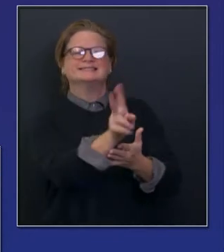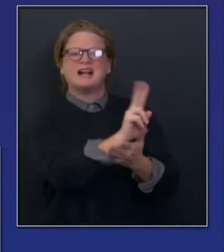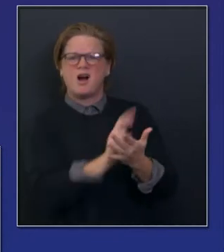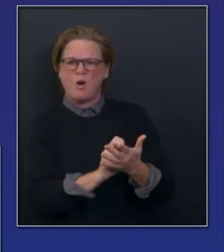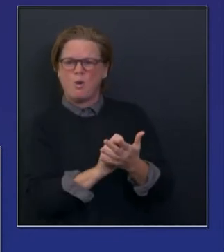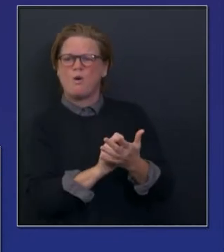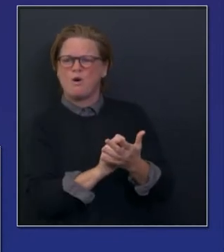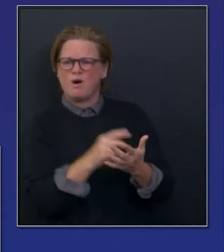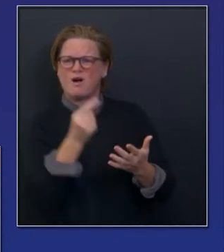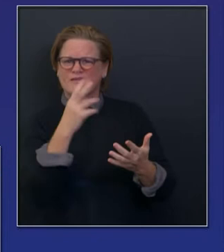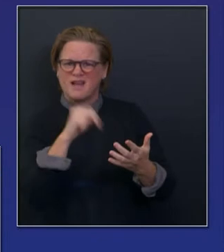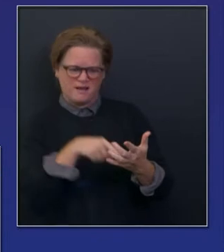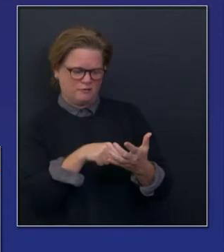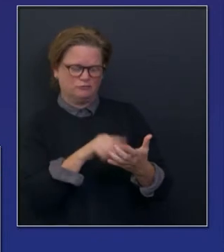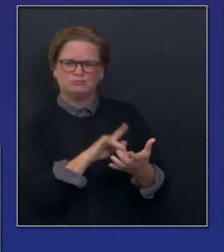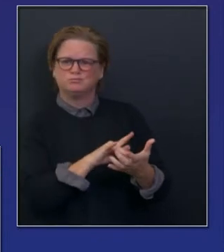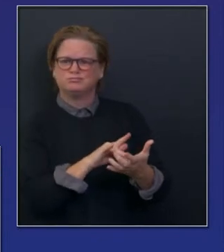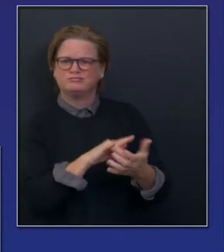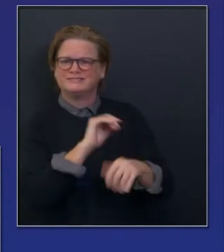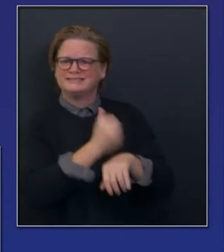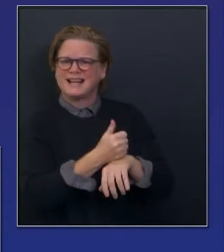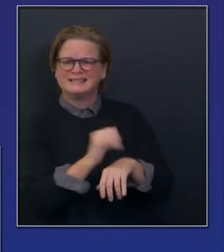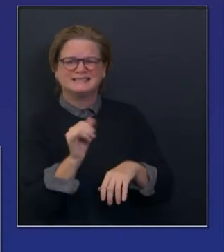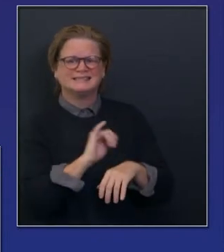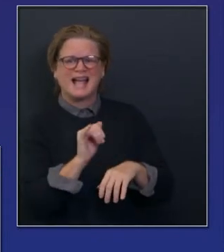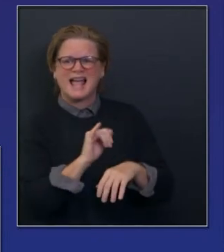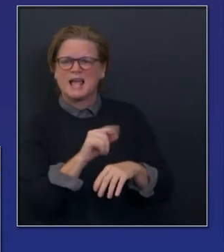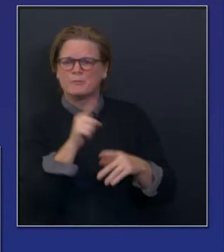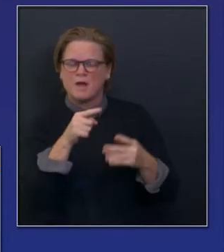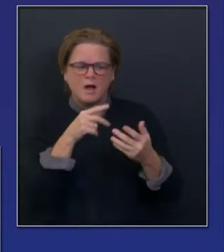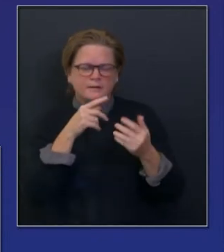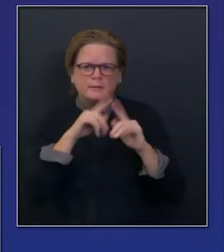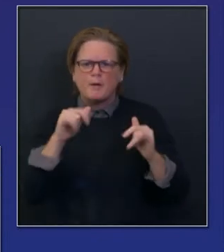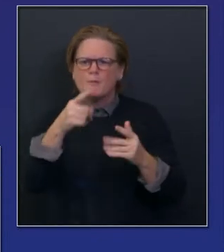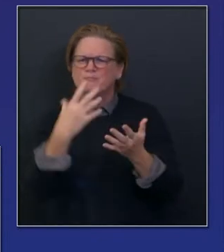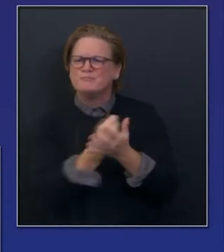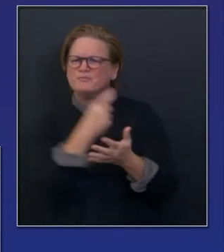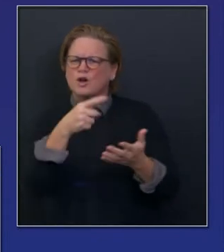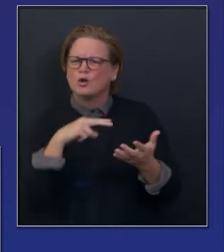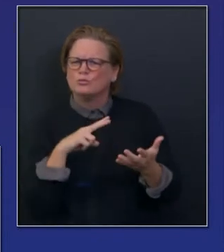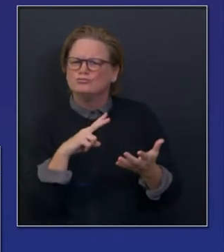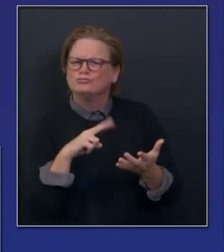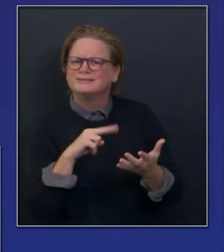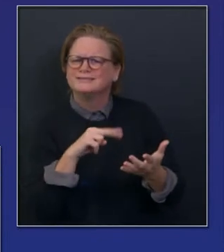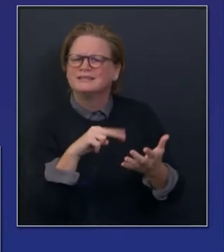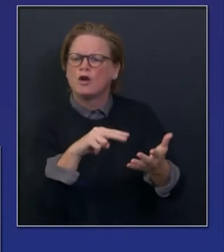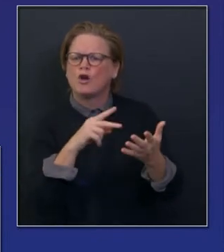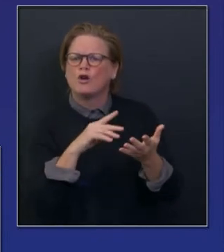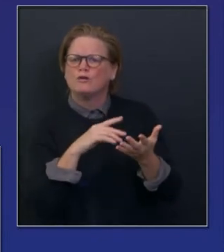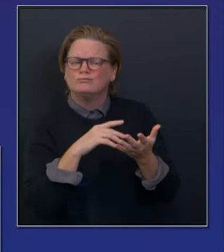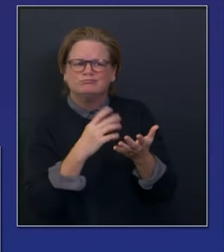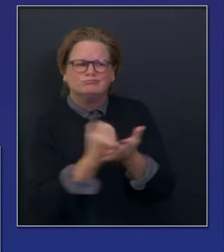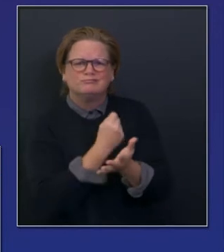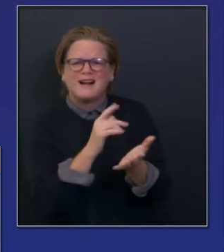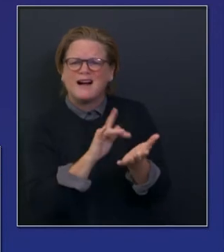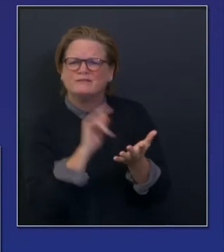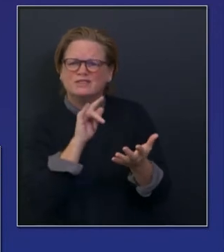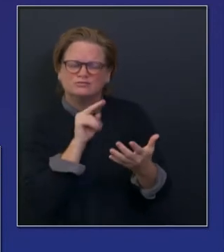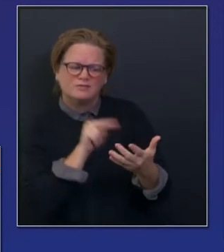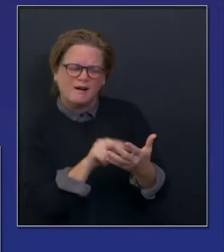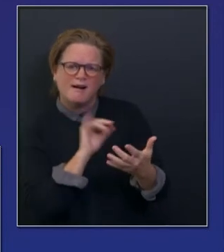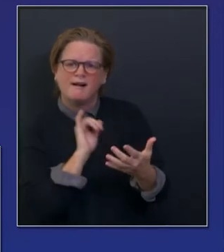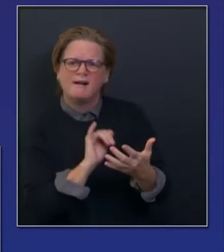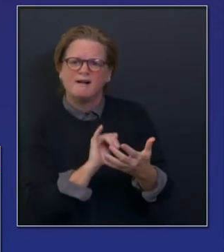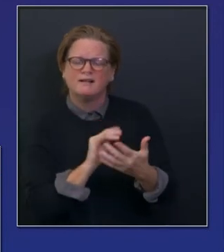aprender más de cómo hacerlo, cómo funciona, cómo no funciona. Pero sí le insto a que